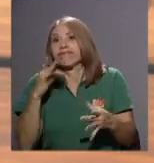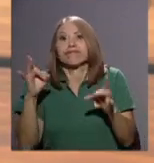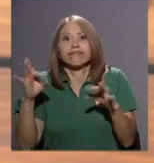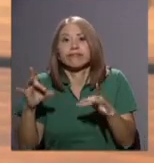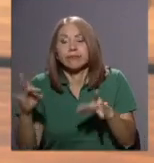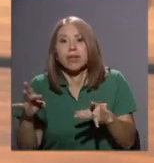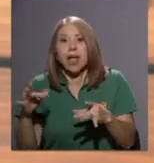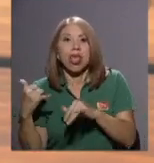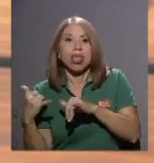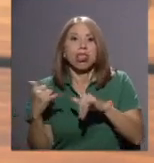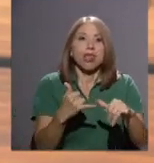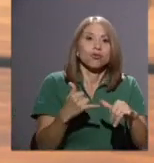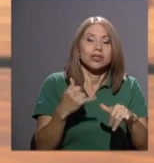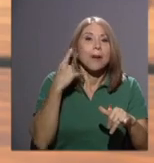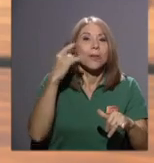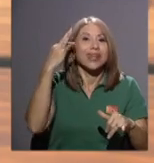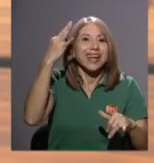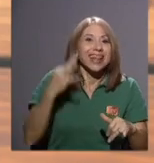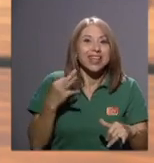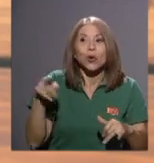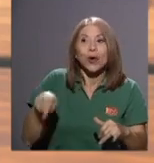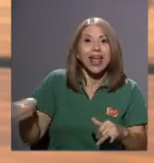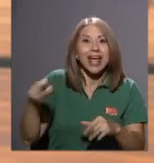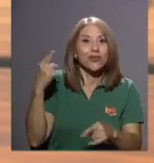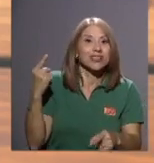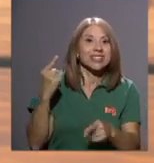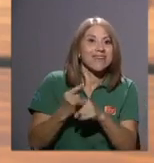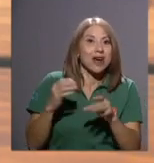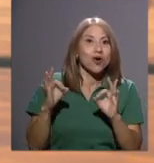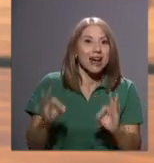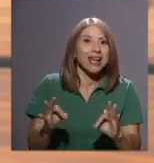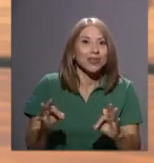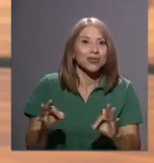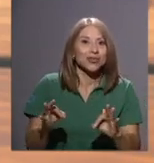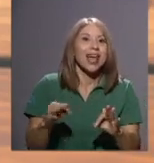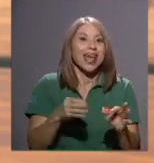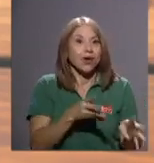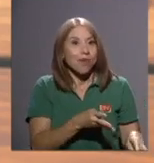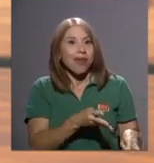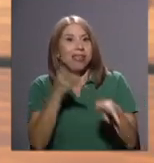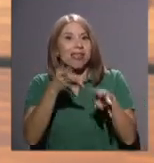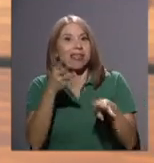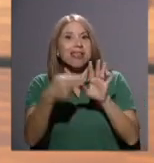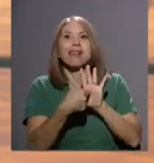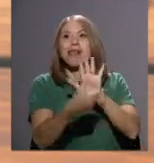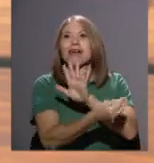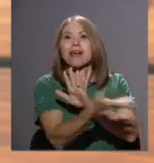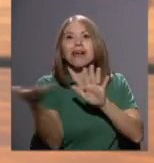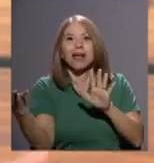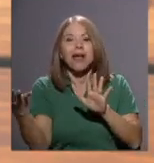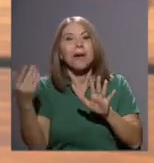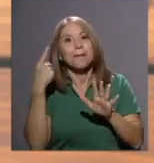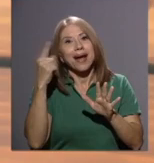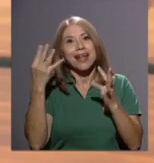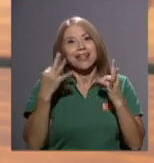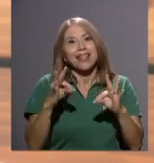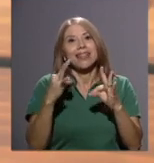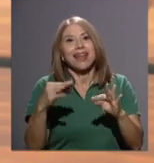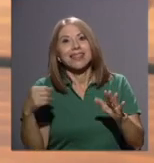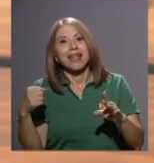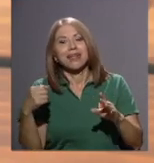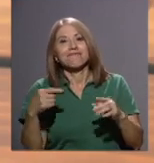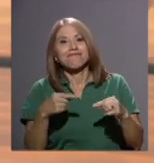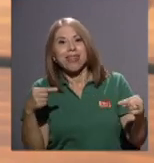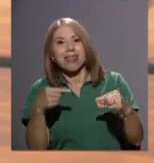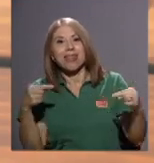vez consideraron que estaban del lado correcto de la historia haciendo quemazones para tratar de pelear contra esos